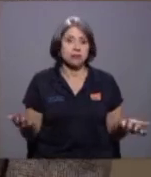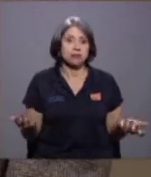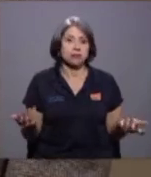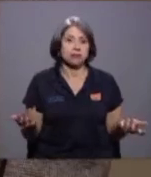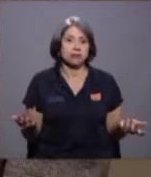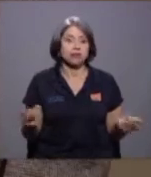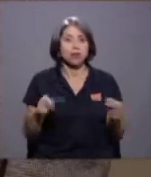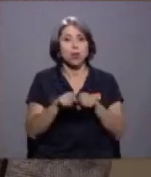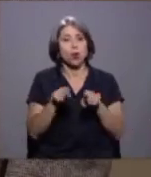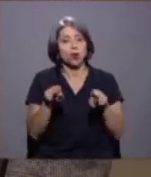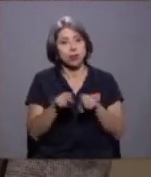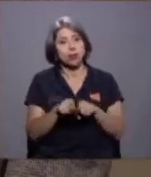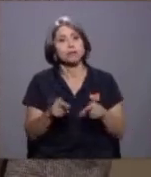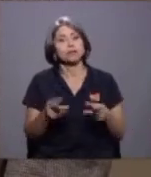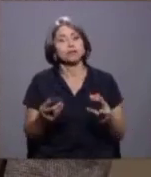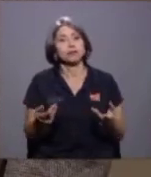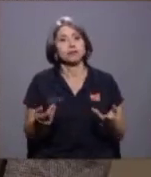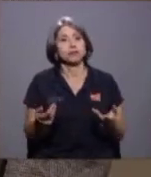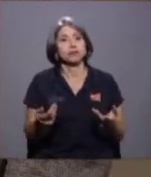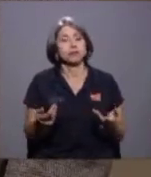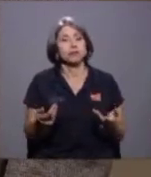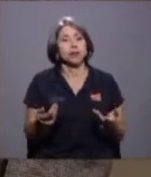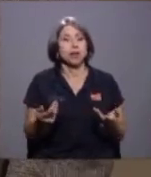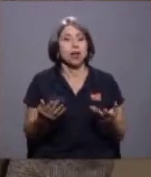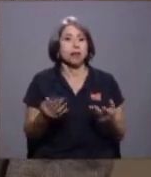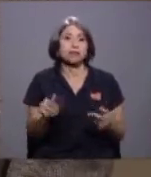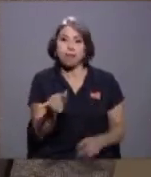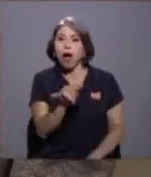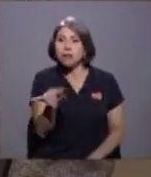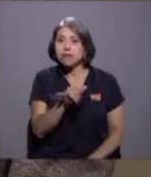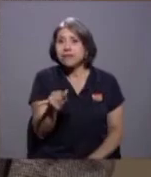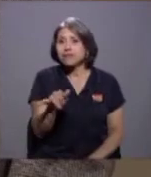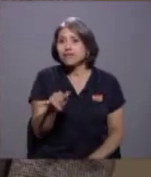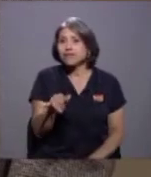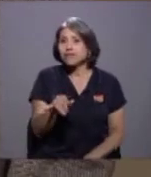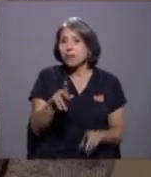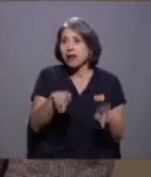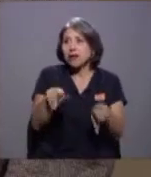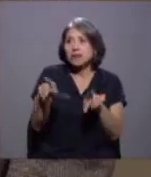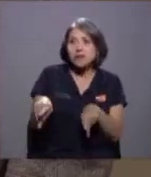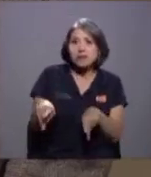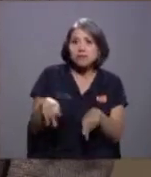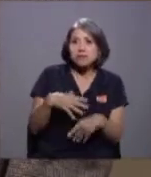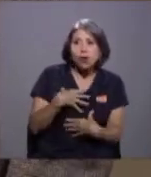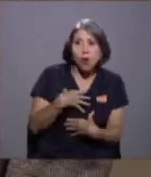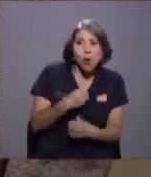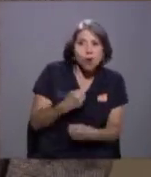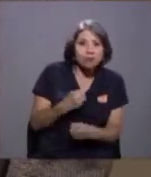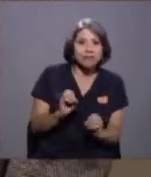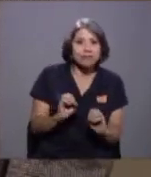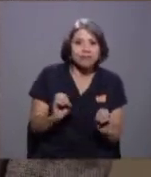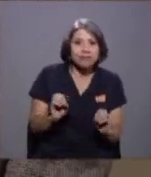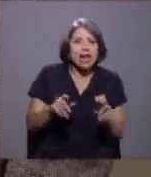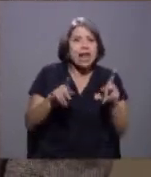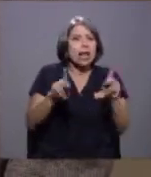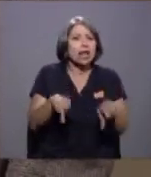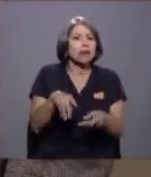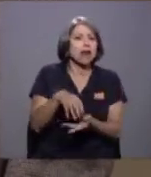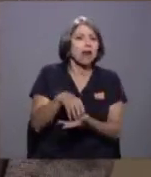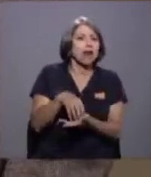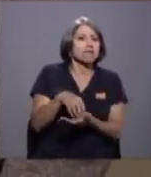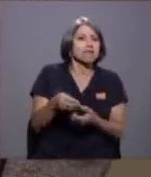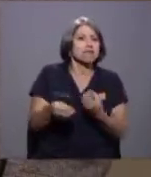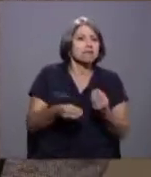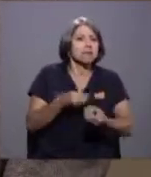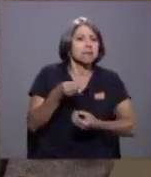Por otra parte, también genera desconfianza, porque la gente eventualmente empieza a cuestionarse hasta